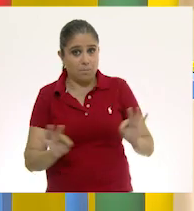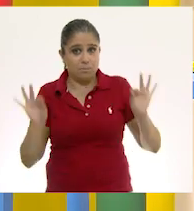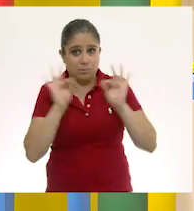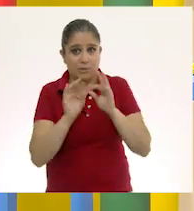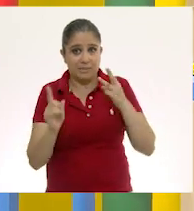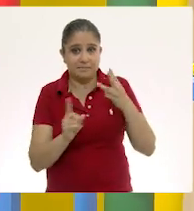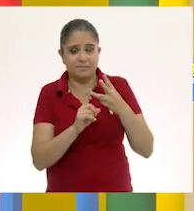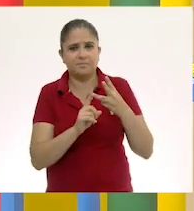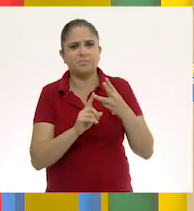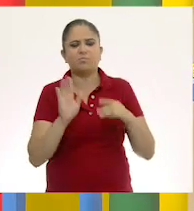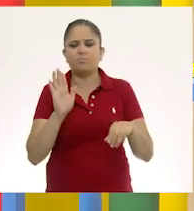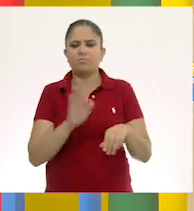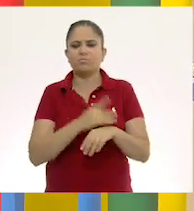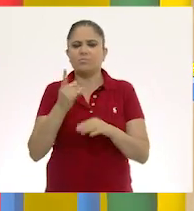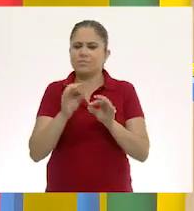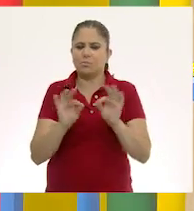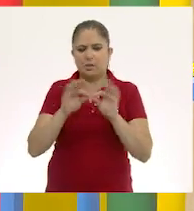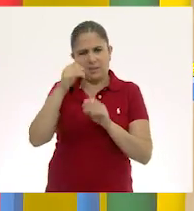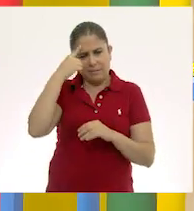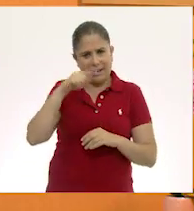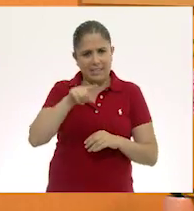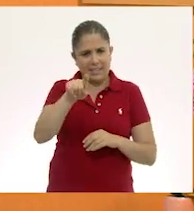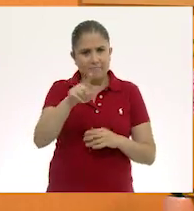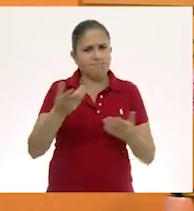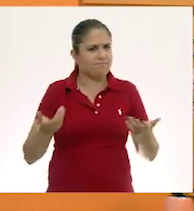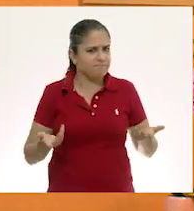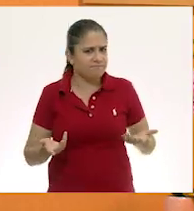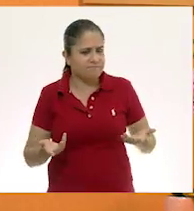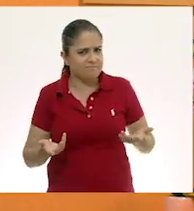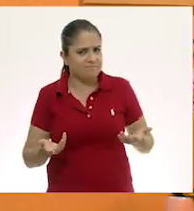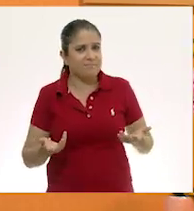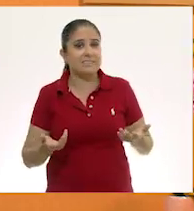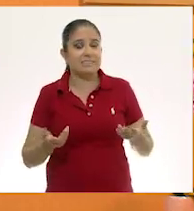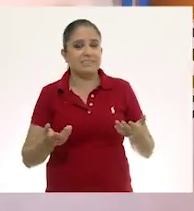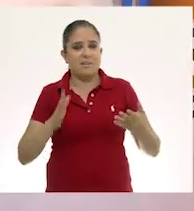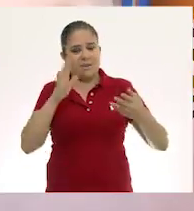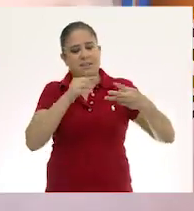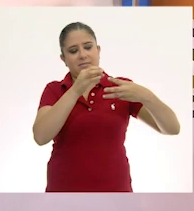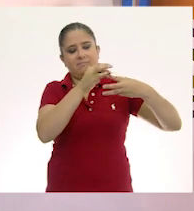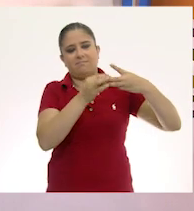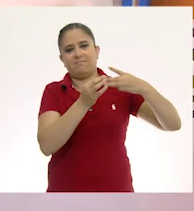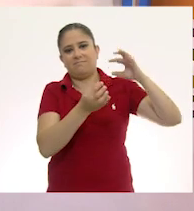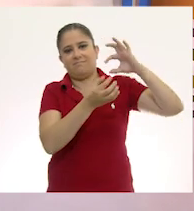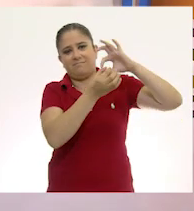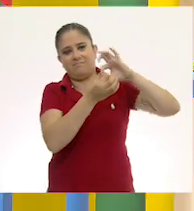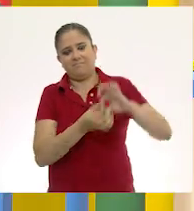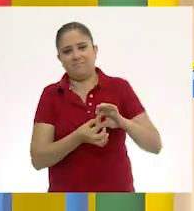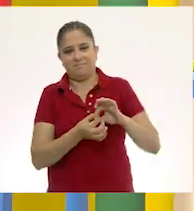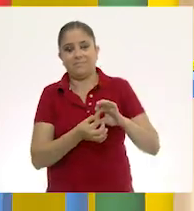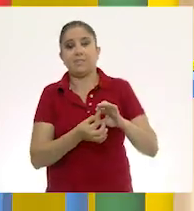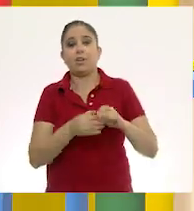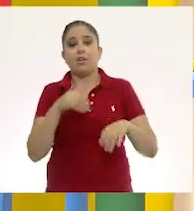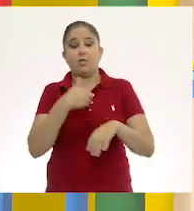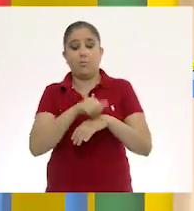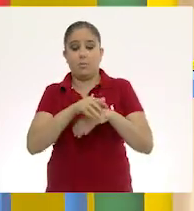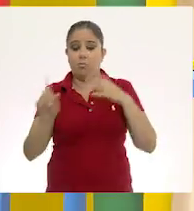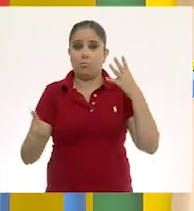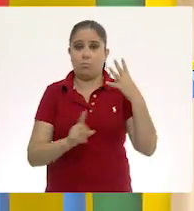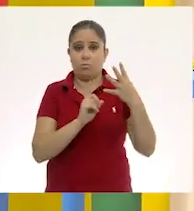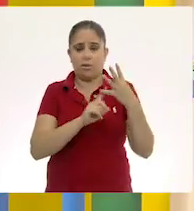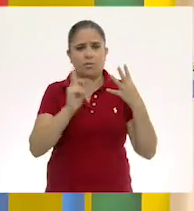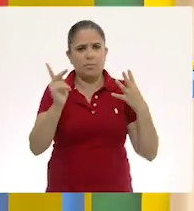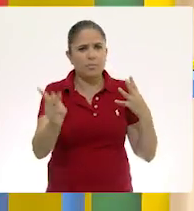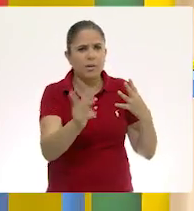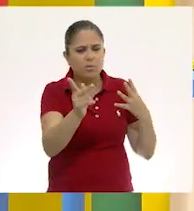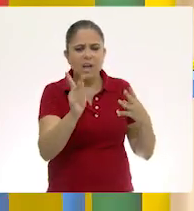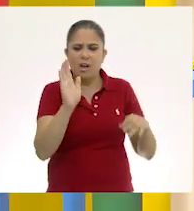importante, ¿por qué es importante para ti? Esa es muy buena. Que va de la mano de la segunda. Sí, ¿no? Sí, exactamente. La número cuatro sería,